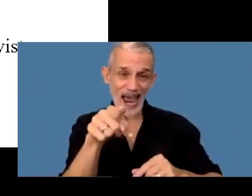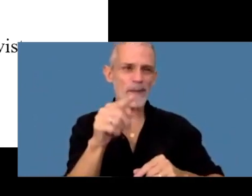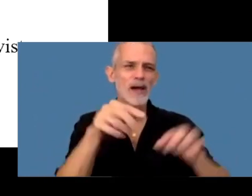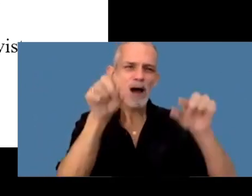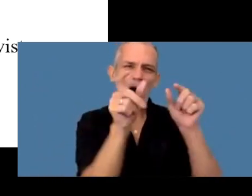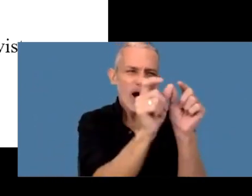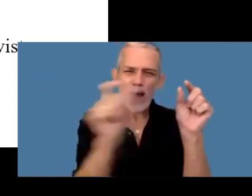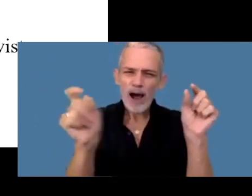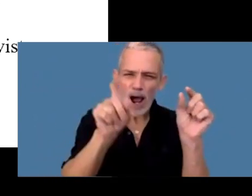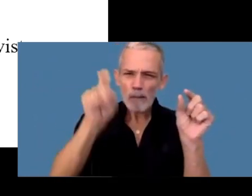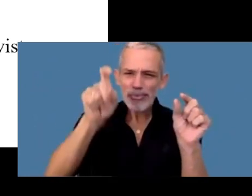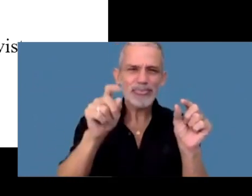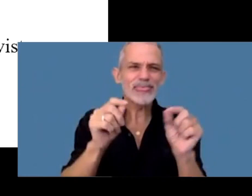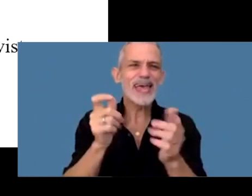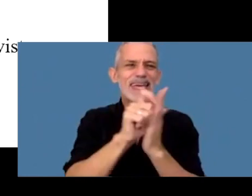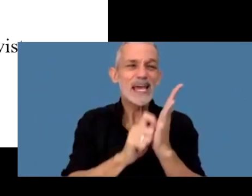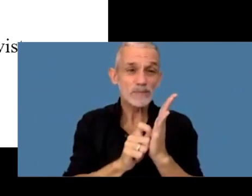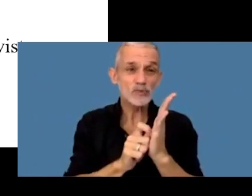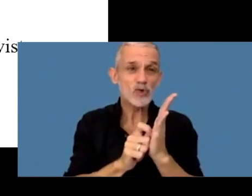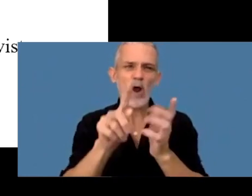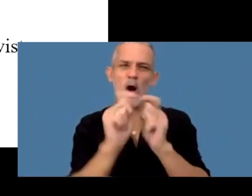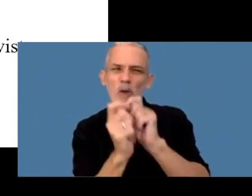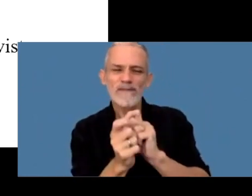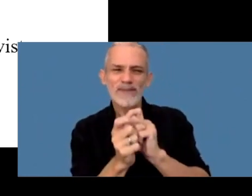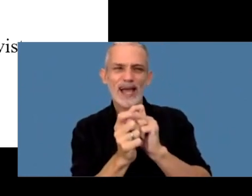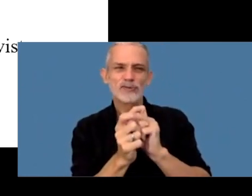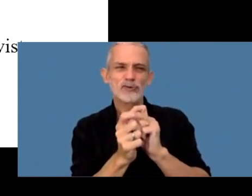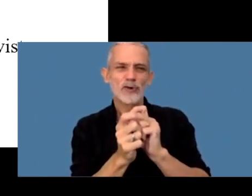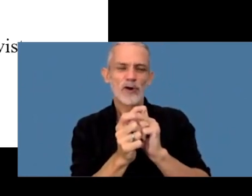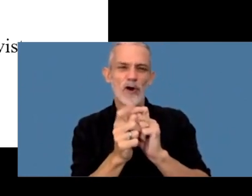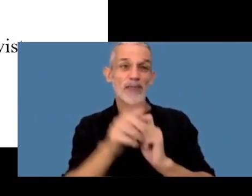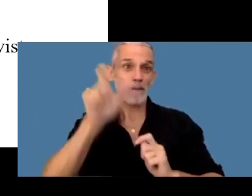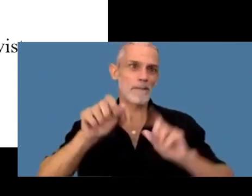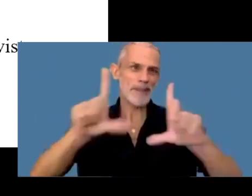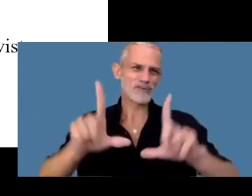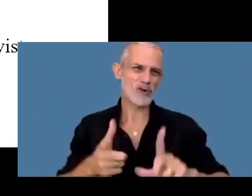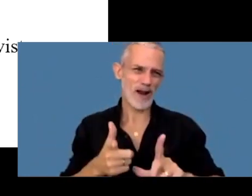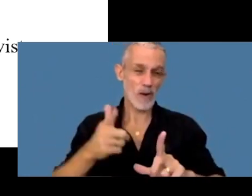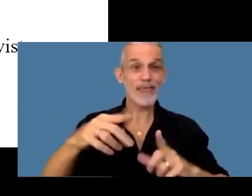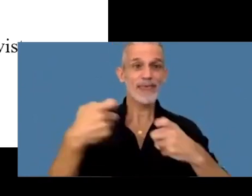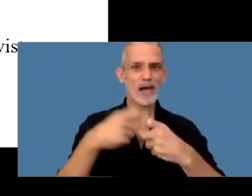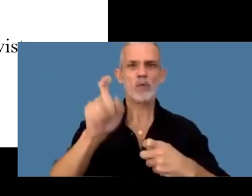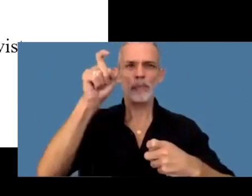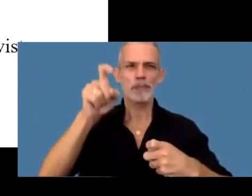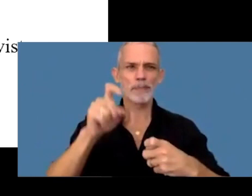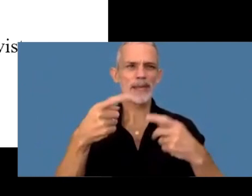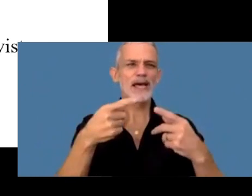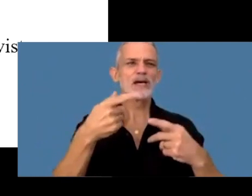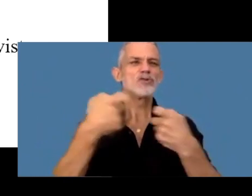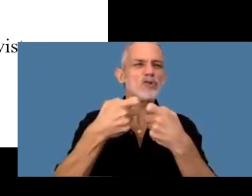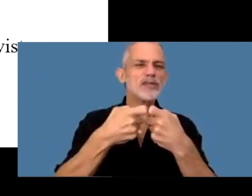de inscripción y modificación de personas jurídicas en la opción sociedades con inscripción